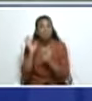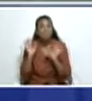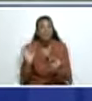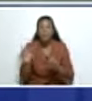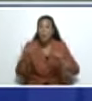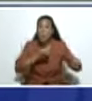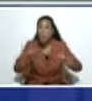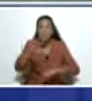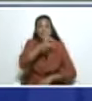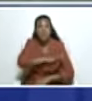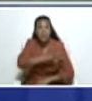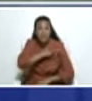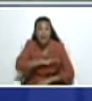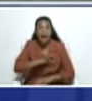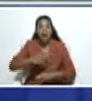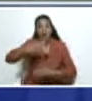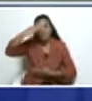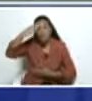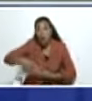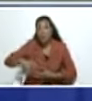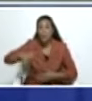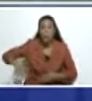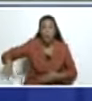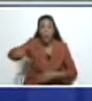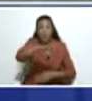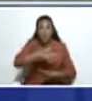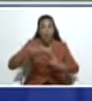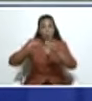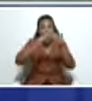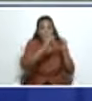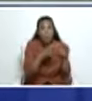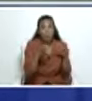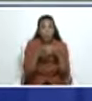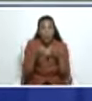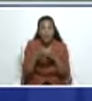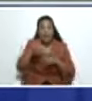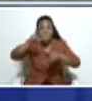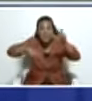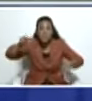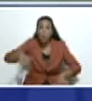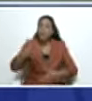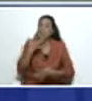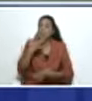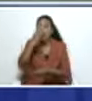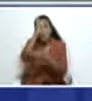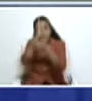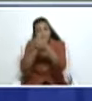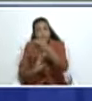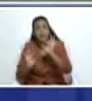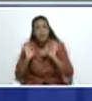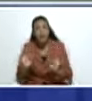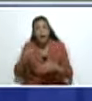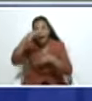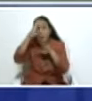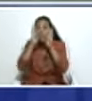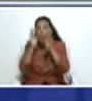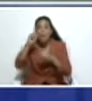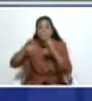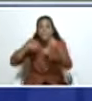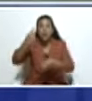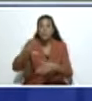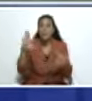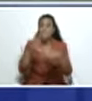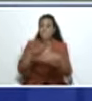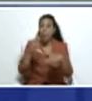los movimientos sociales, de las fuerzas sociales, de los colectivos, de la gente de a pie, atención, el próximo